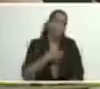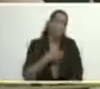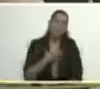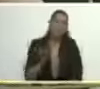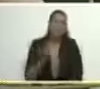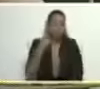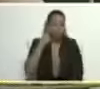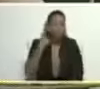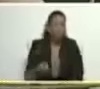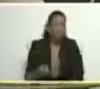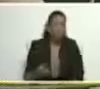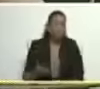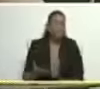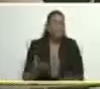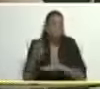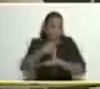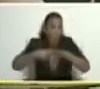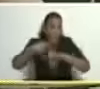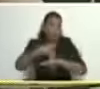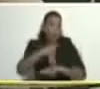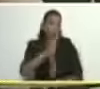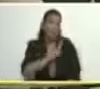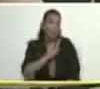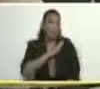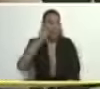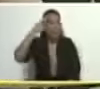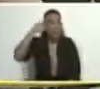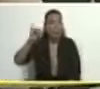Y estoy segura de que el gobierno keniano